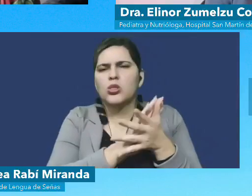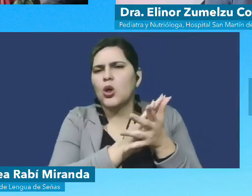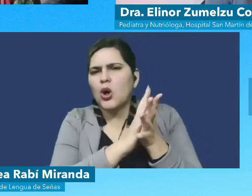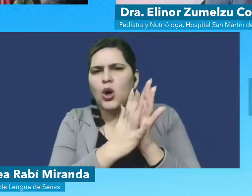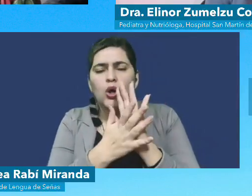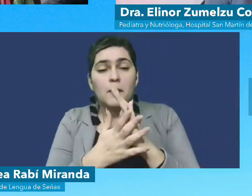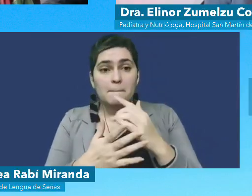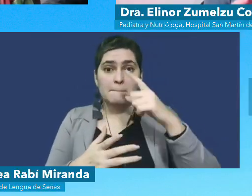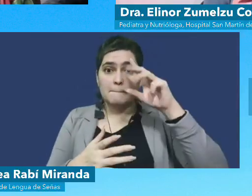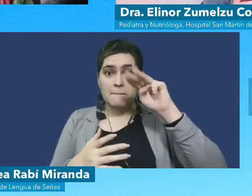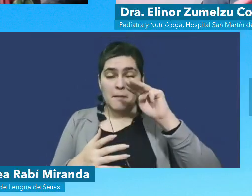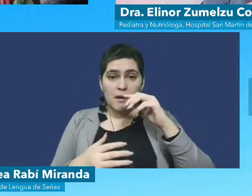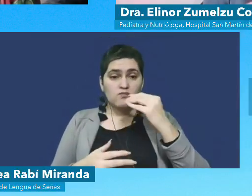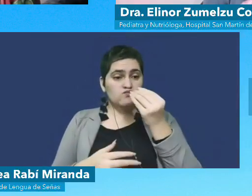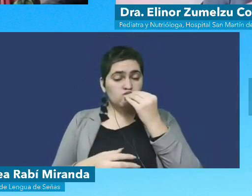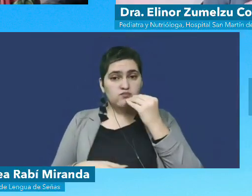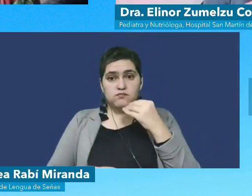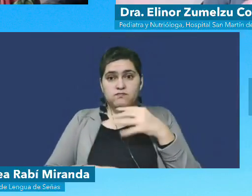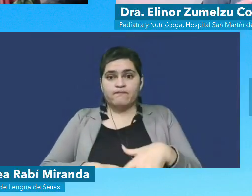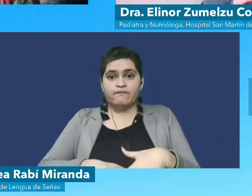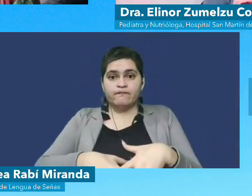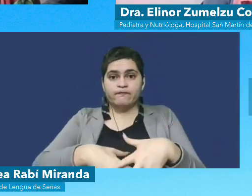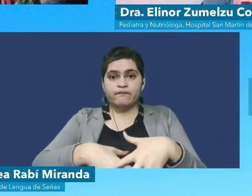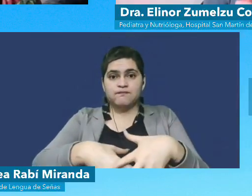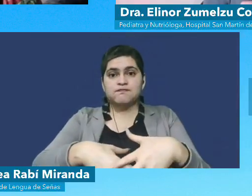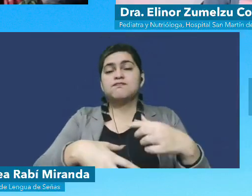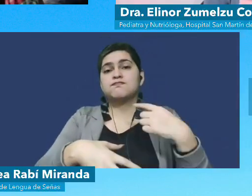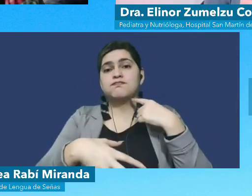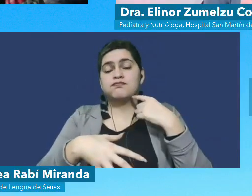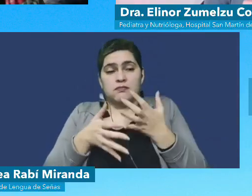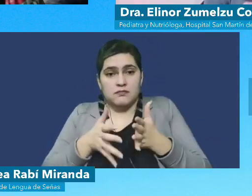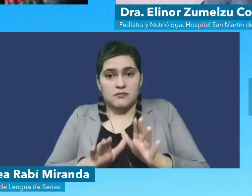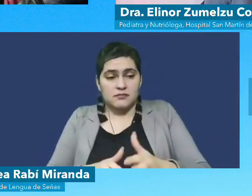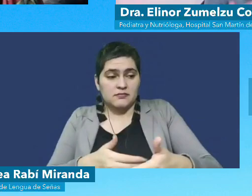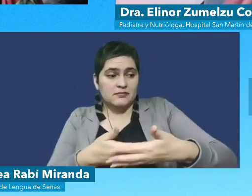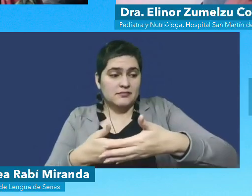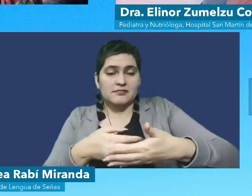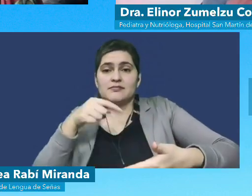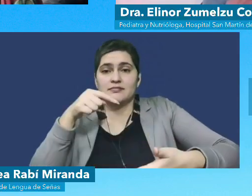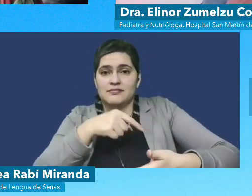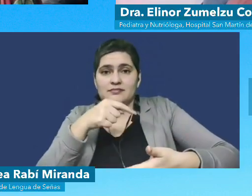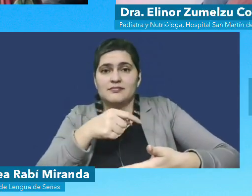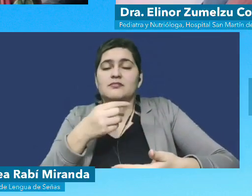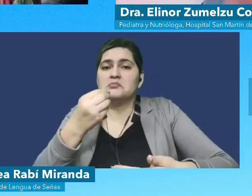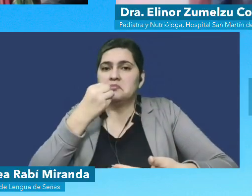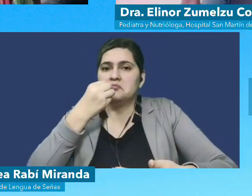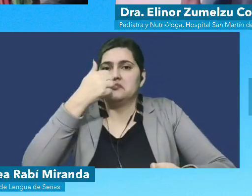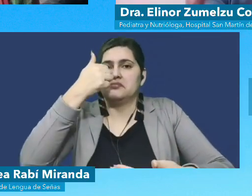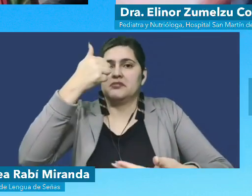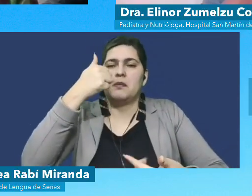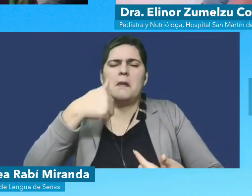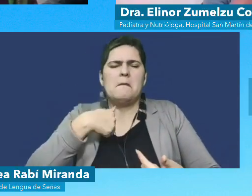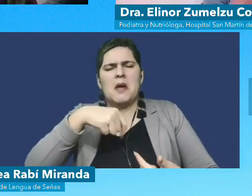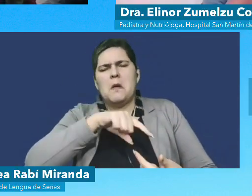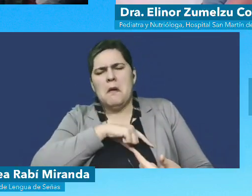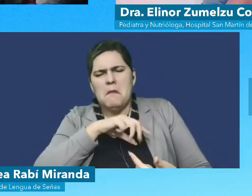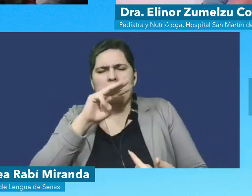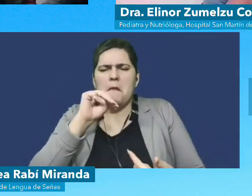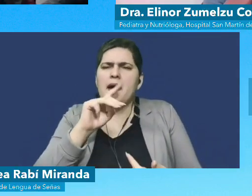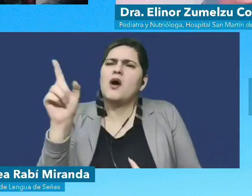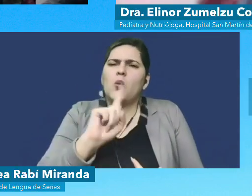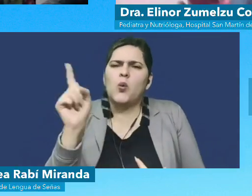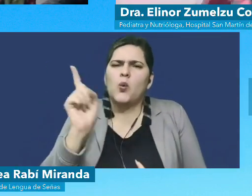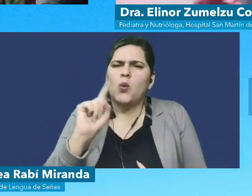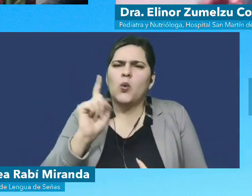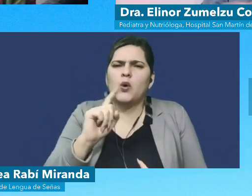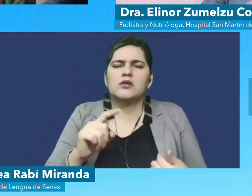el embarazo, ese niño se formó con hartos nutrientes. Esto no nos culpemos como mamá, porque uno empieza a pensar cómo comí cuando está embarazada, a